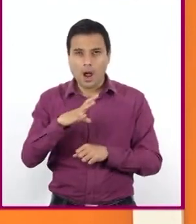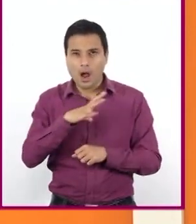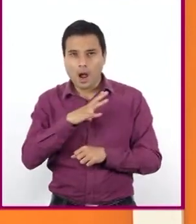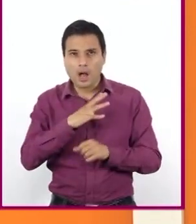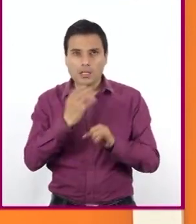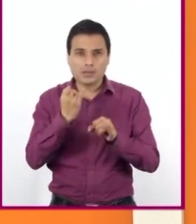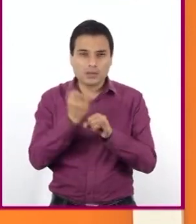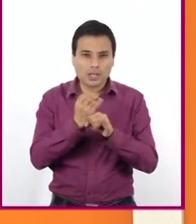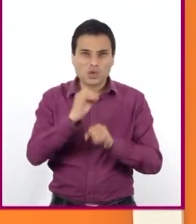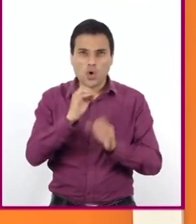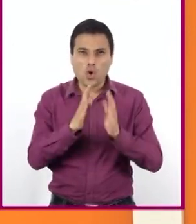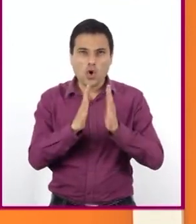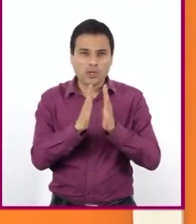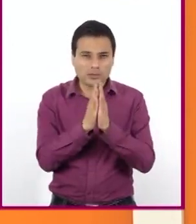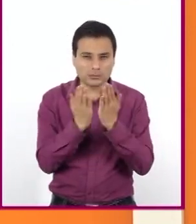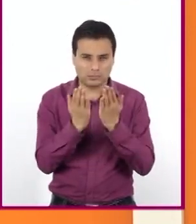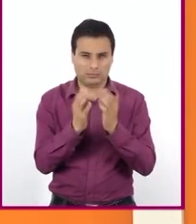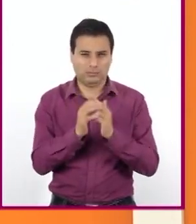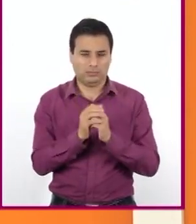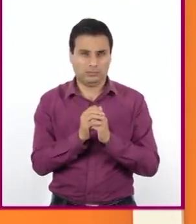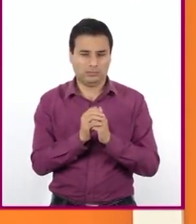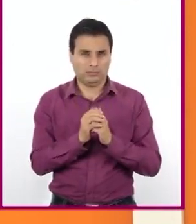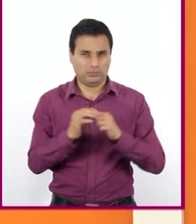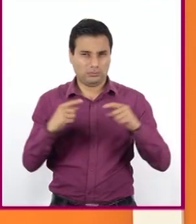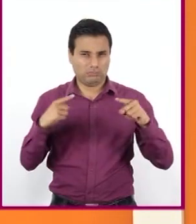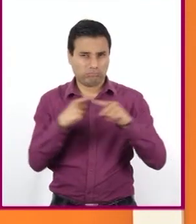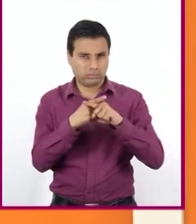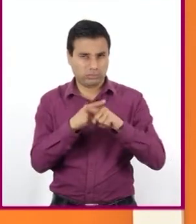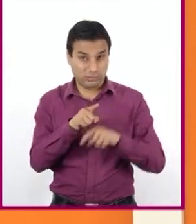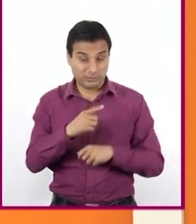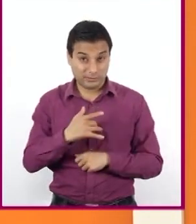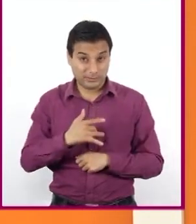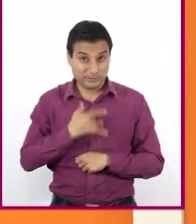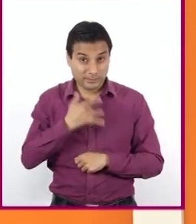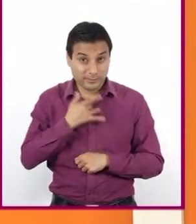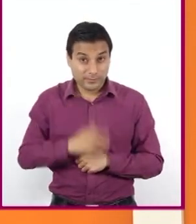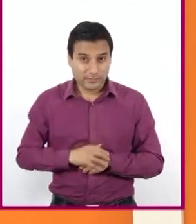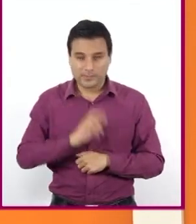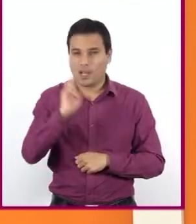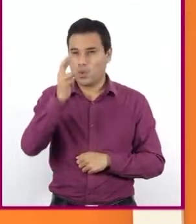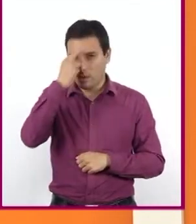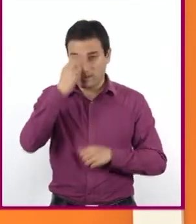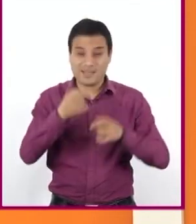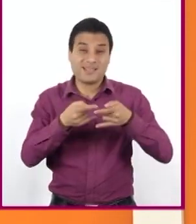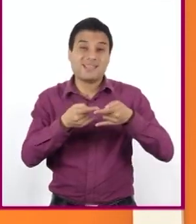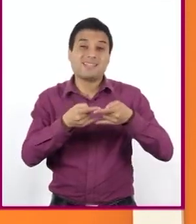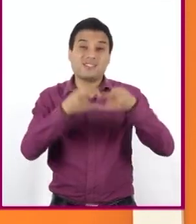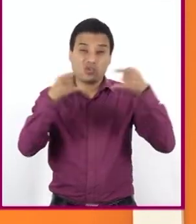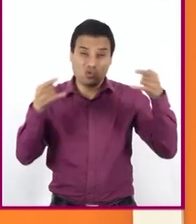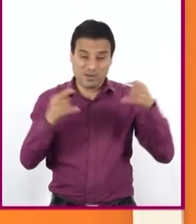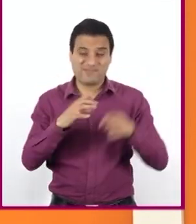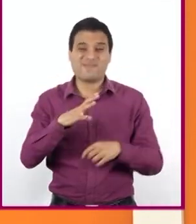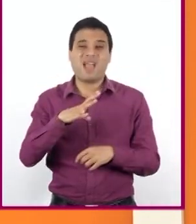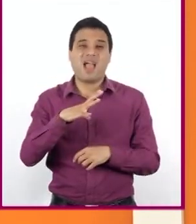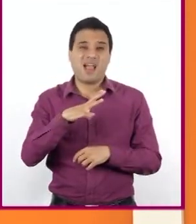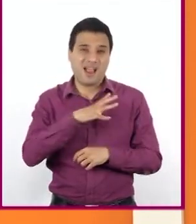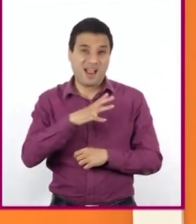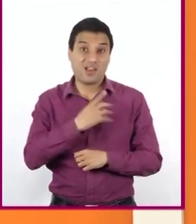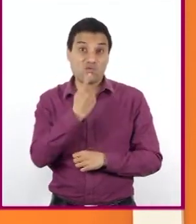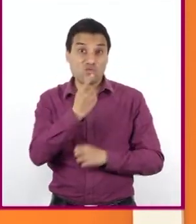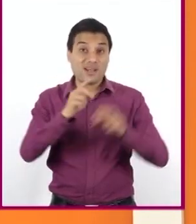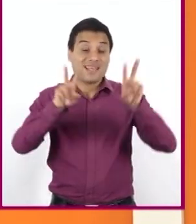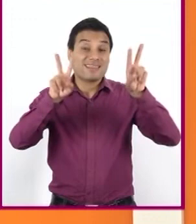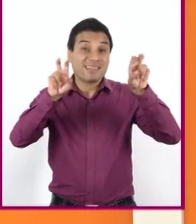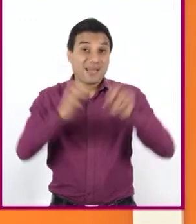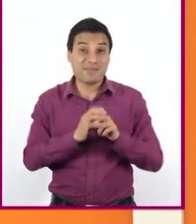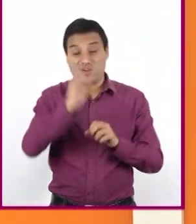que parecen contradecirse, recuerden que en historia se han realizado distintas versiones e interpretaciones